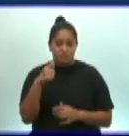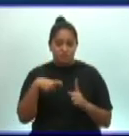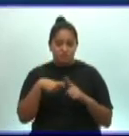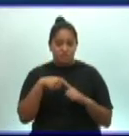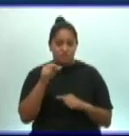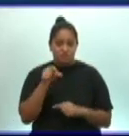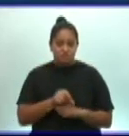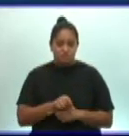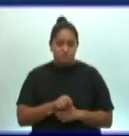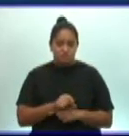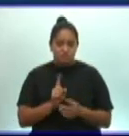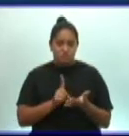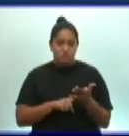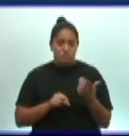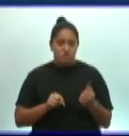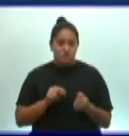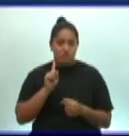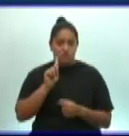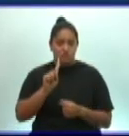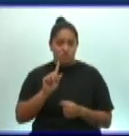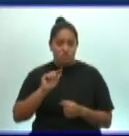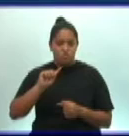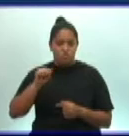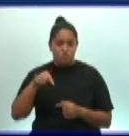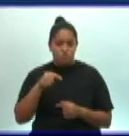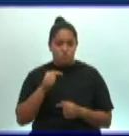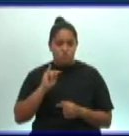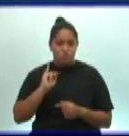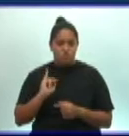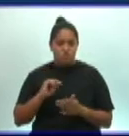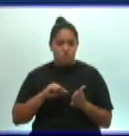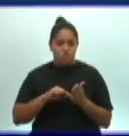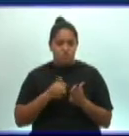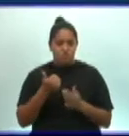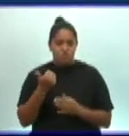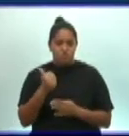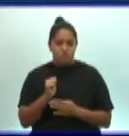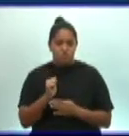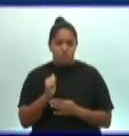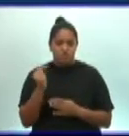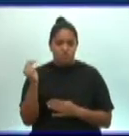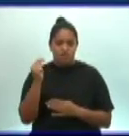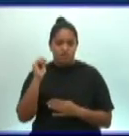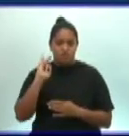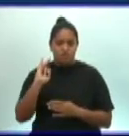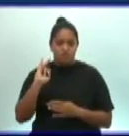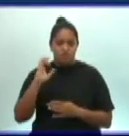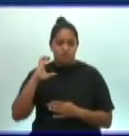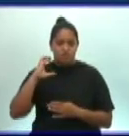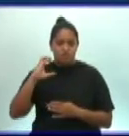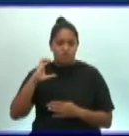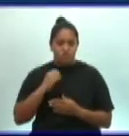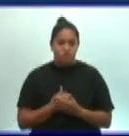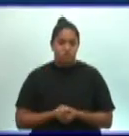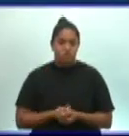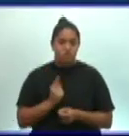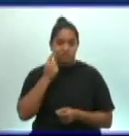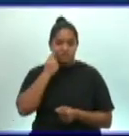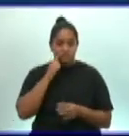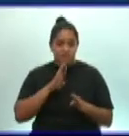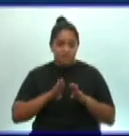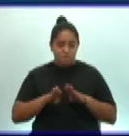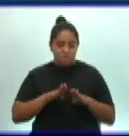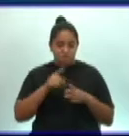carga 1,6 por 10 a la menos 7 coulones, se mueve como se muestra en la figura, con